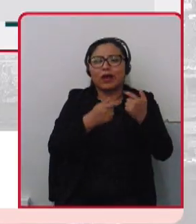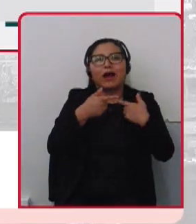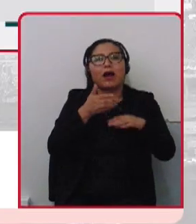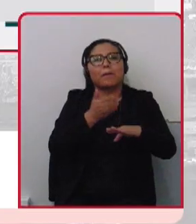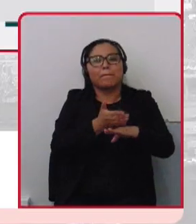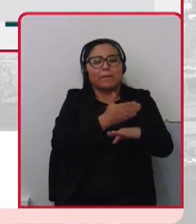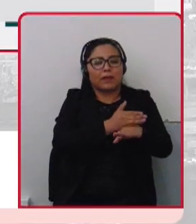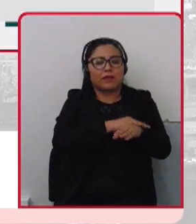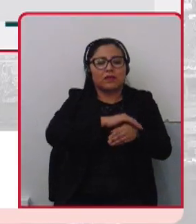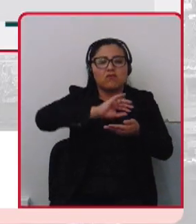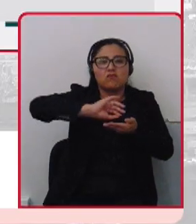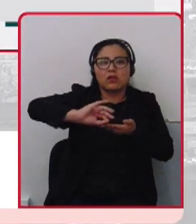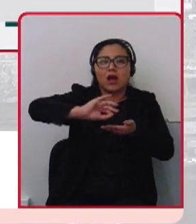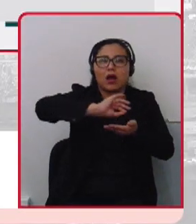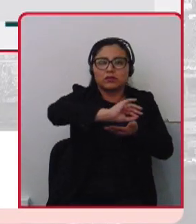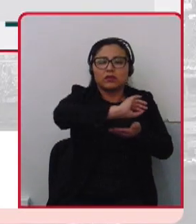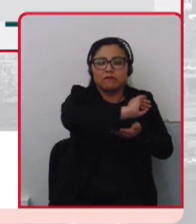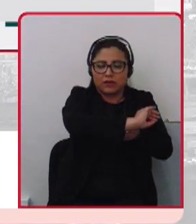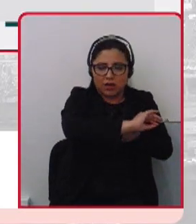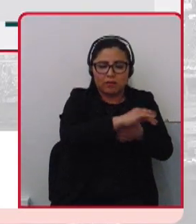clasificamos